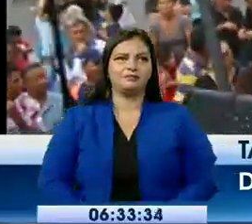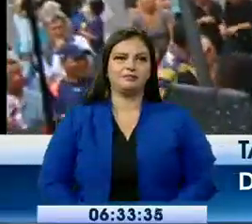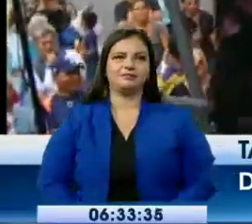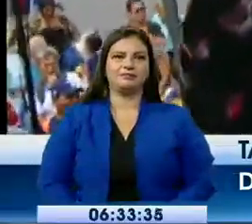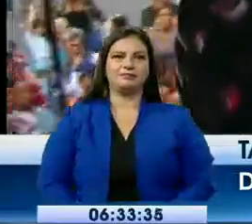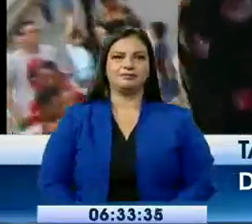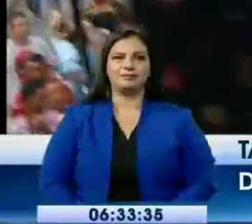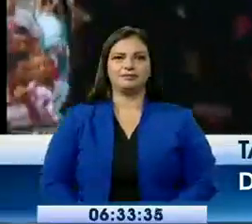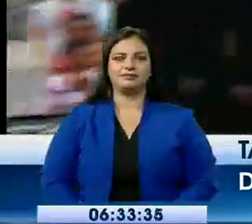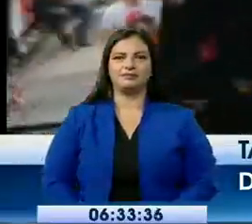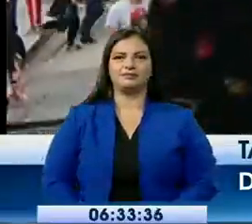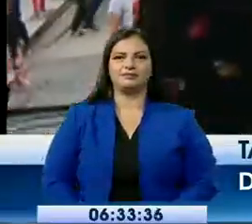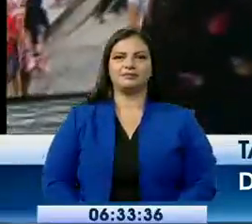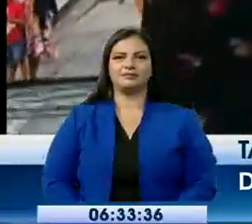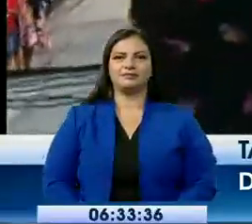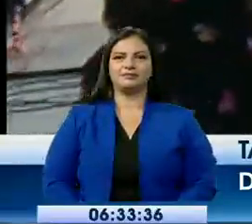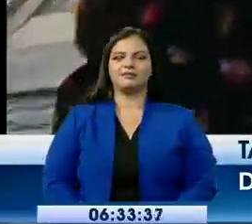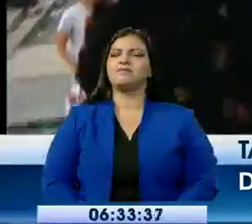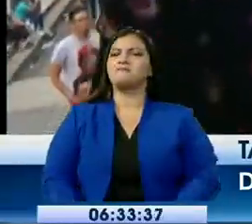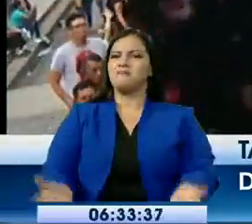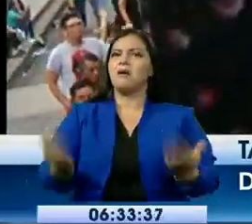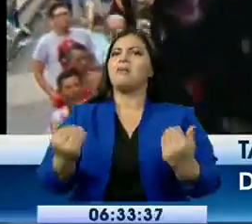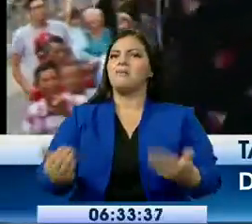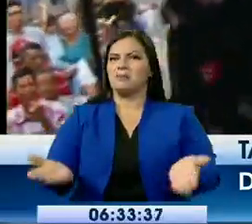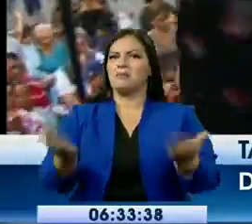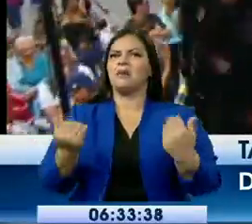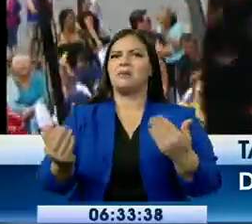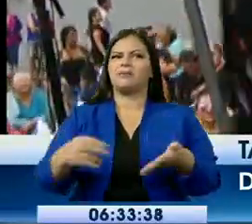vi, a ver, moviendo los